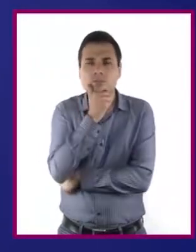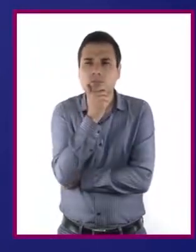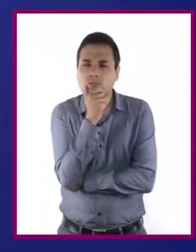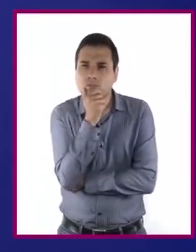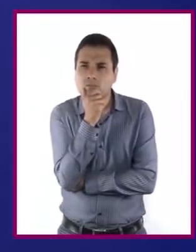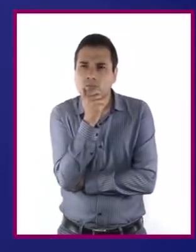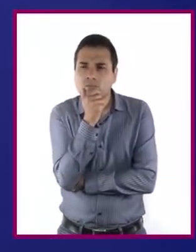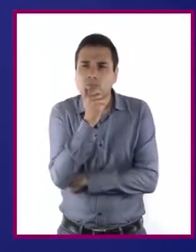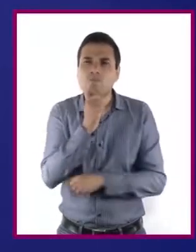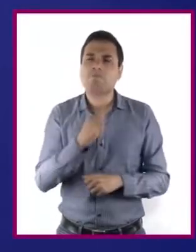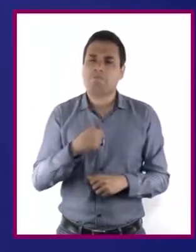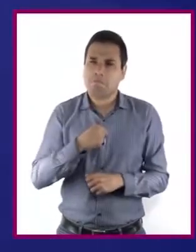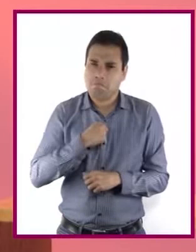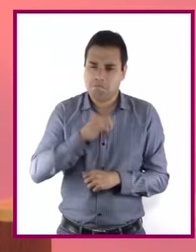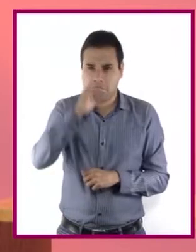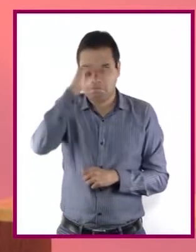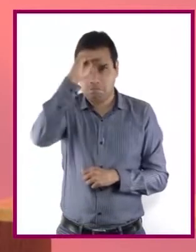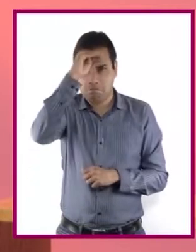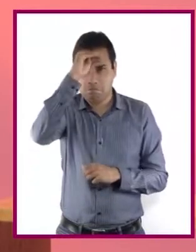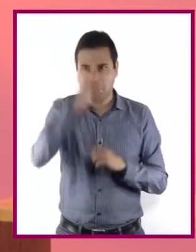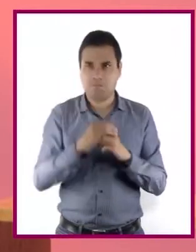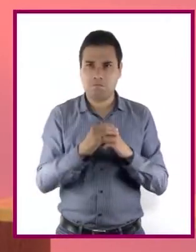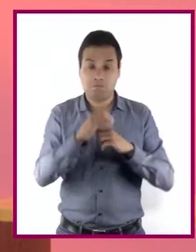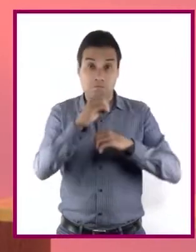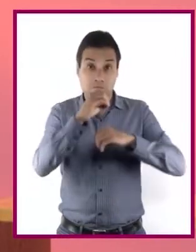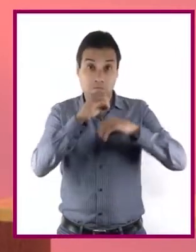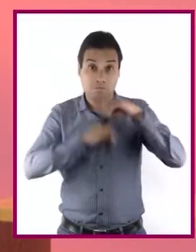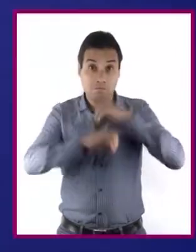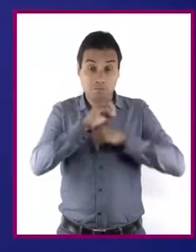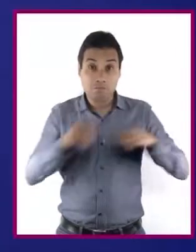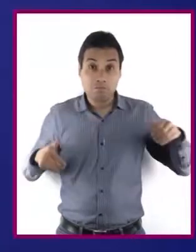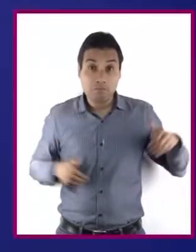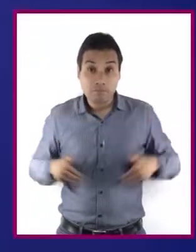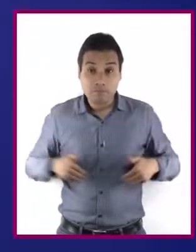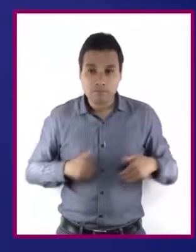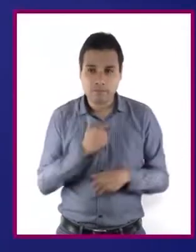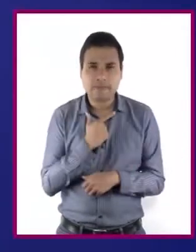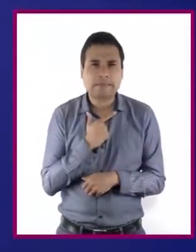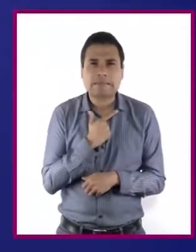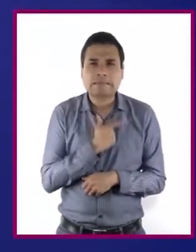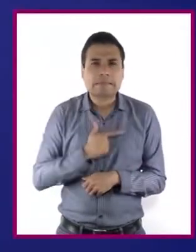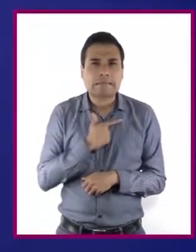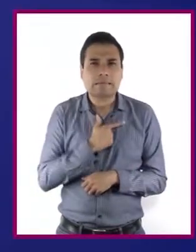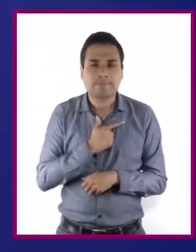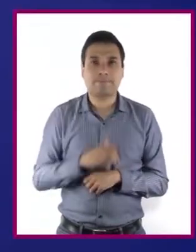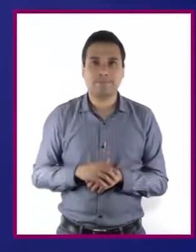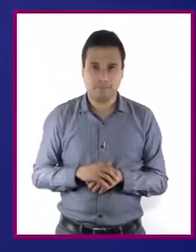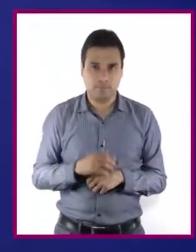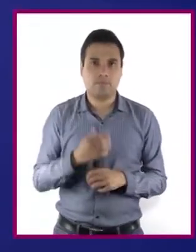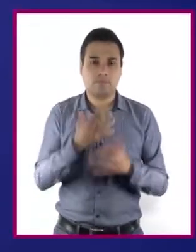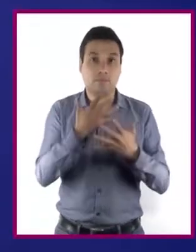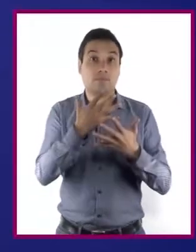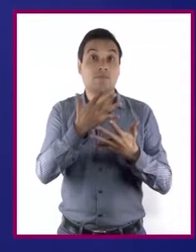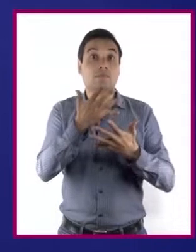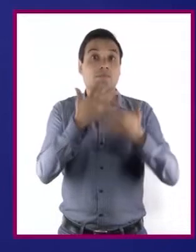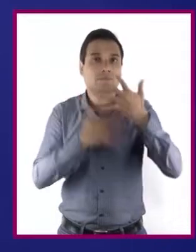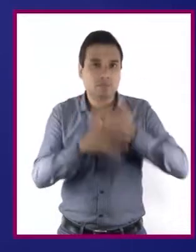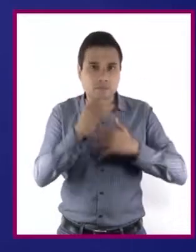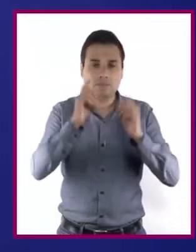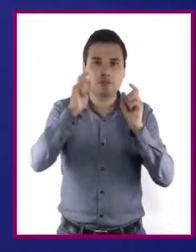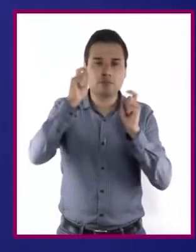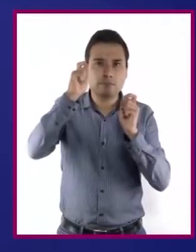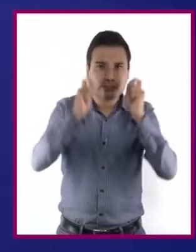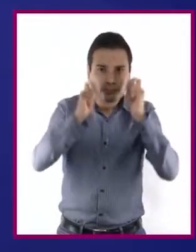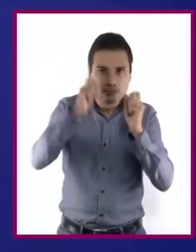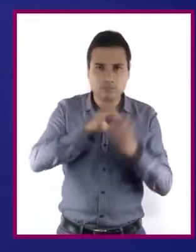profesor, pensaba que las representaciones teatrales que más me han gustado son las que combinan bien la palabra con los gestos y los movimientos,